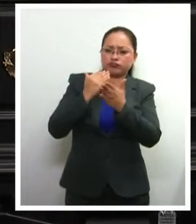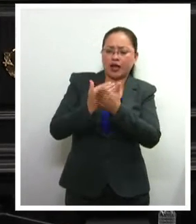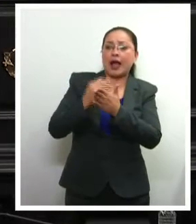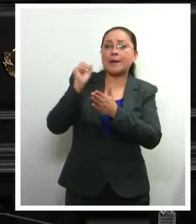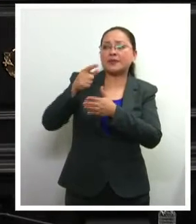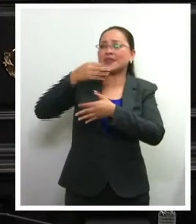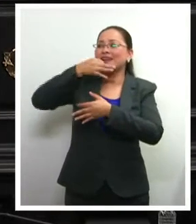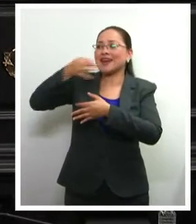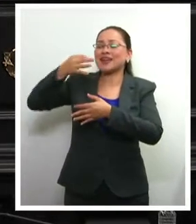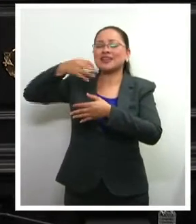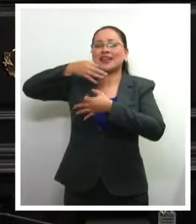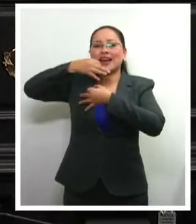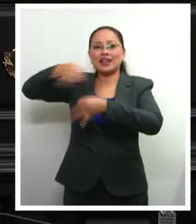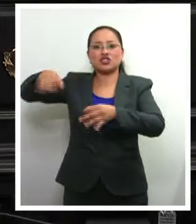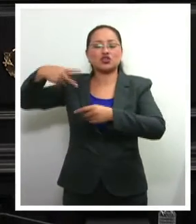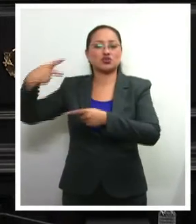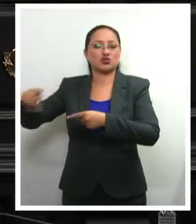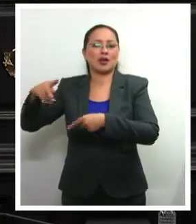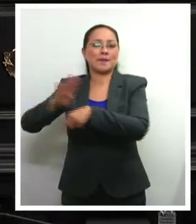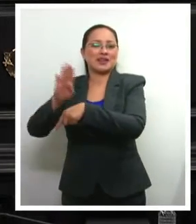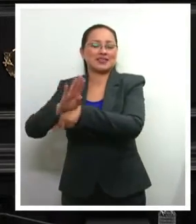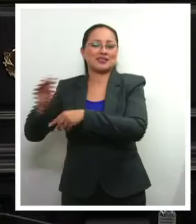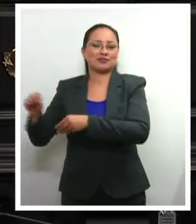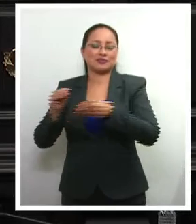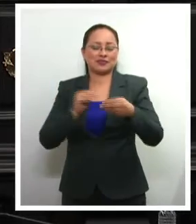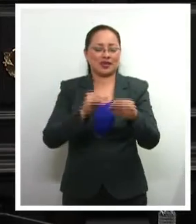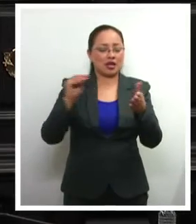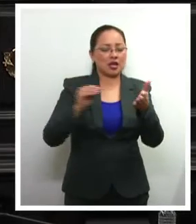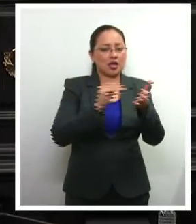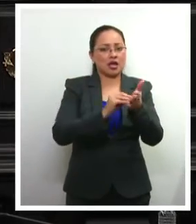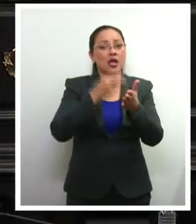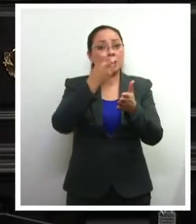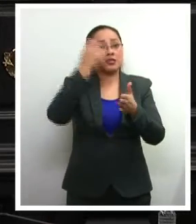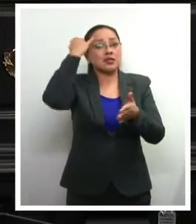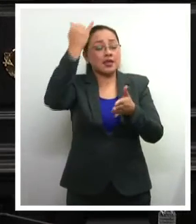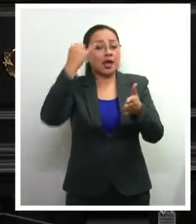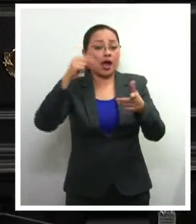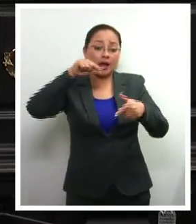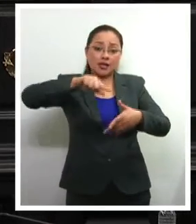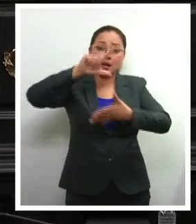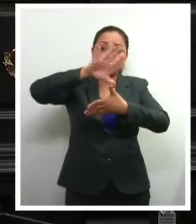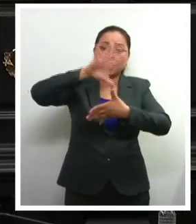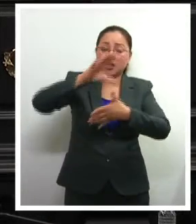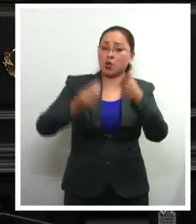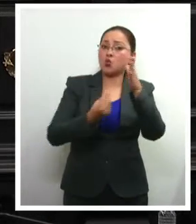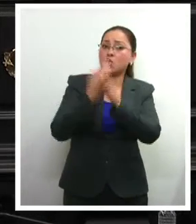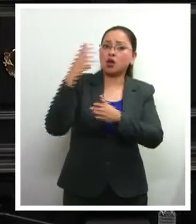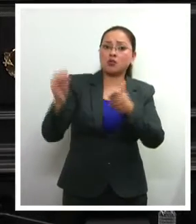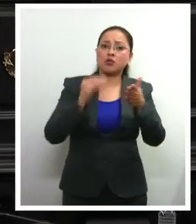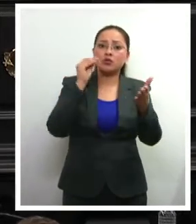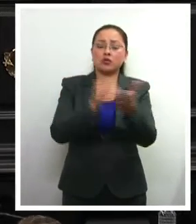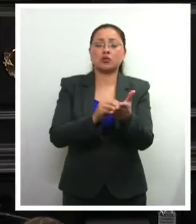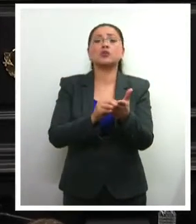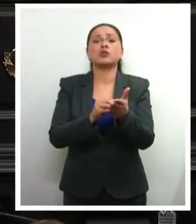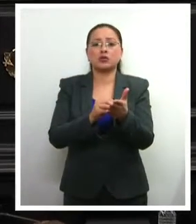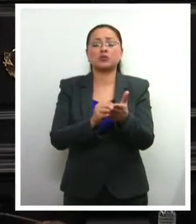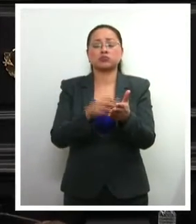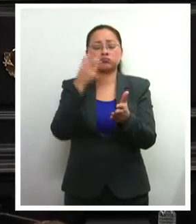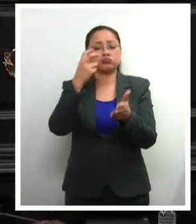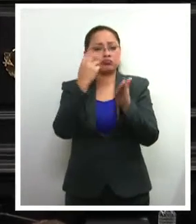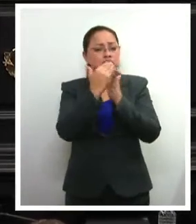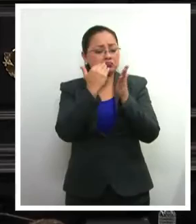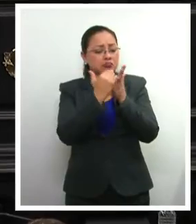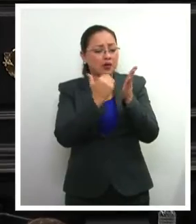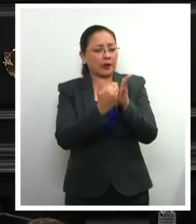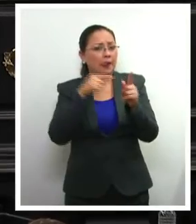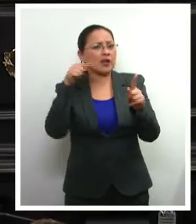Río, disposición vanguardista en este continente. En este punto, la redacción es